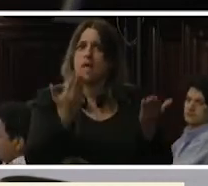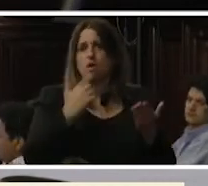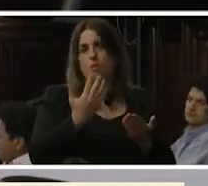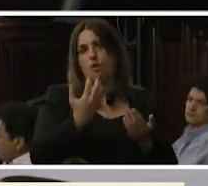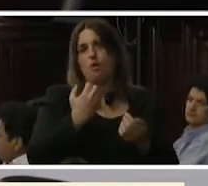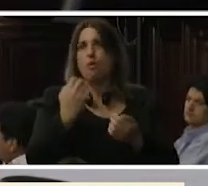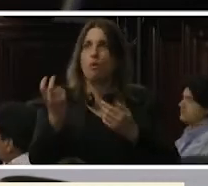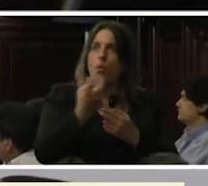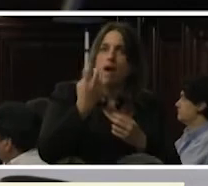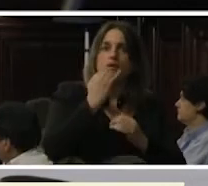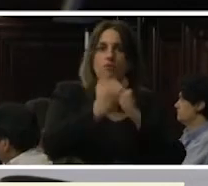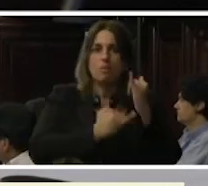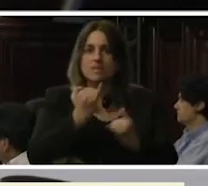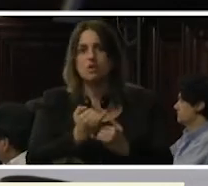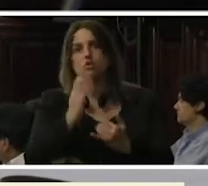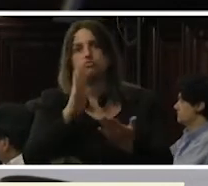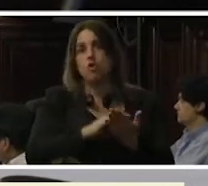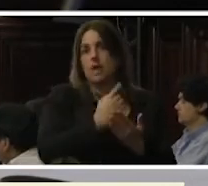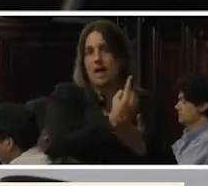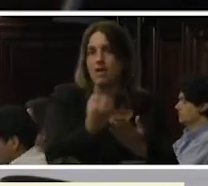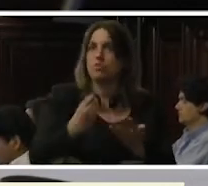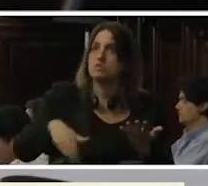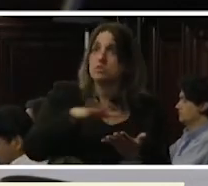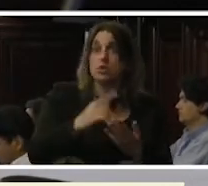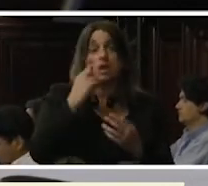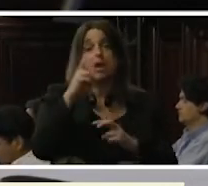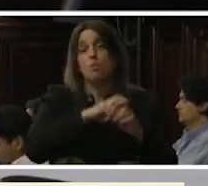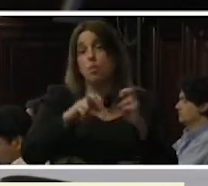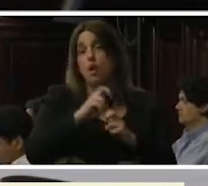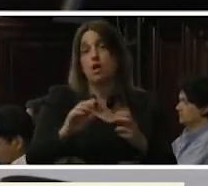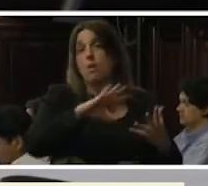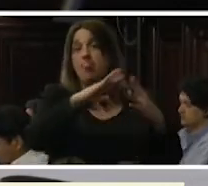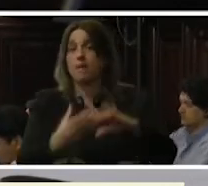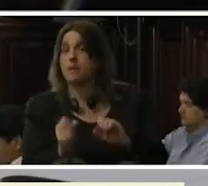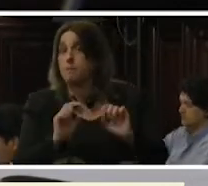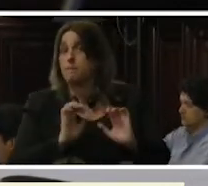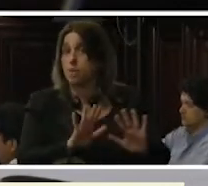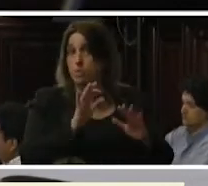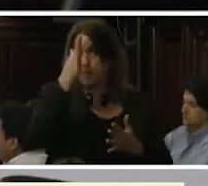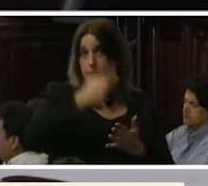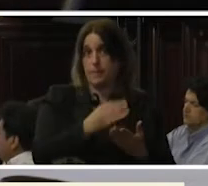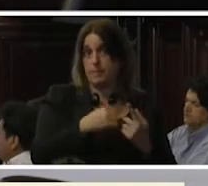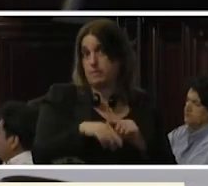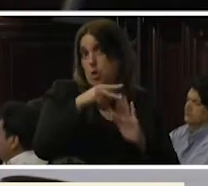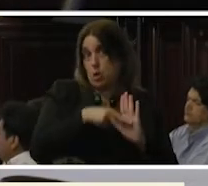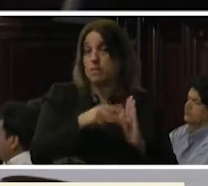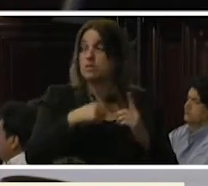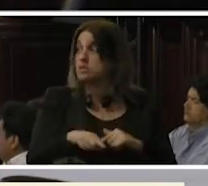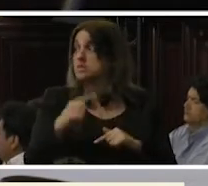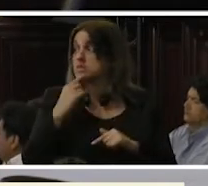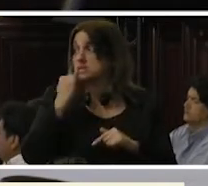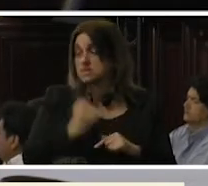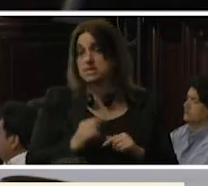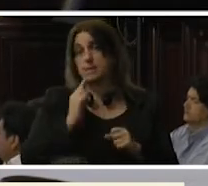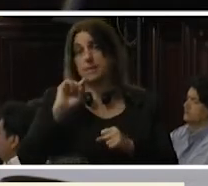y adoptar medidas de protección adecuadas para estos pueblos. Garantizar el derecho al consentimiento previo, libre